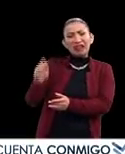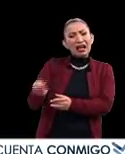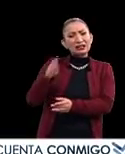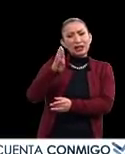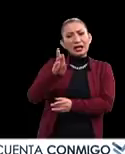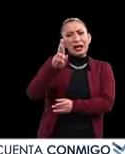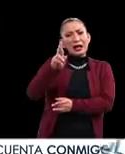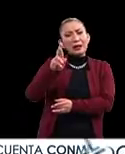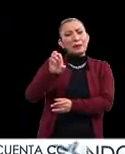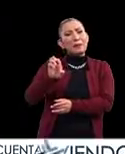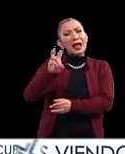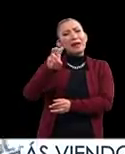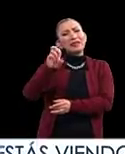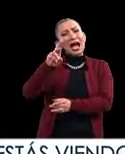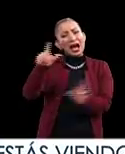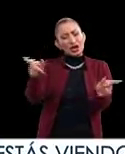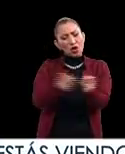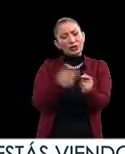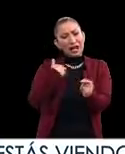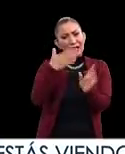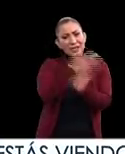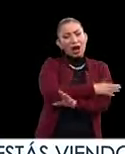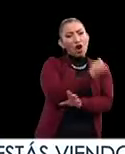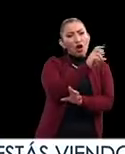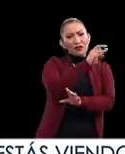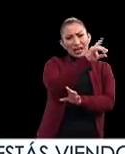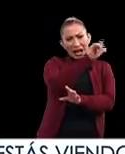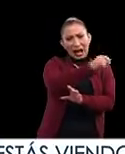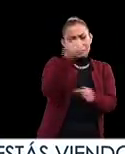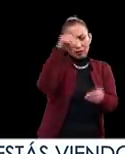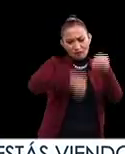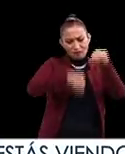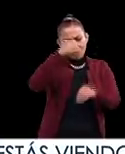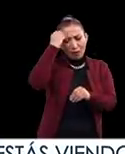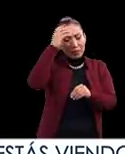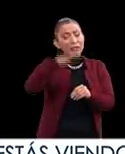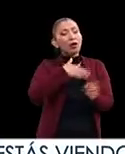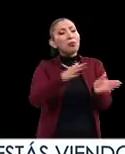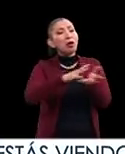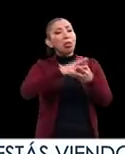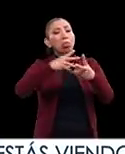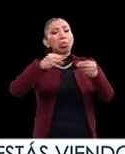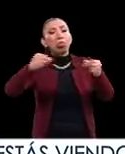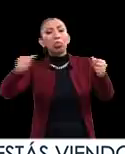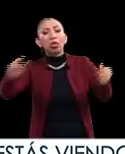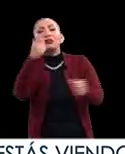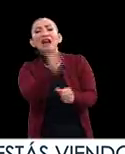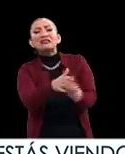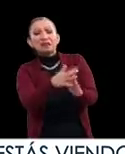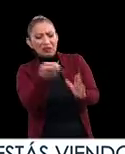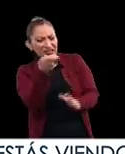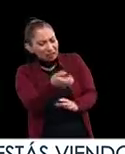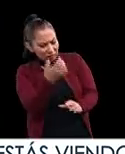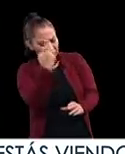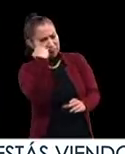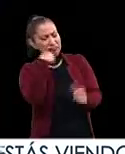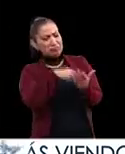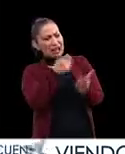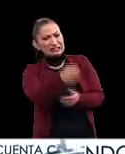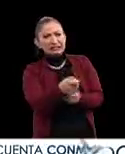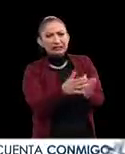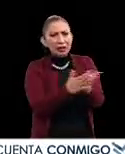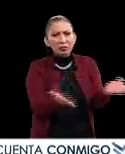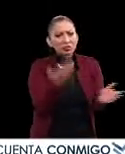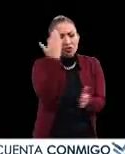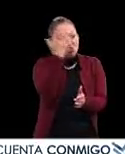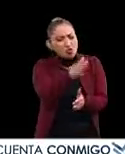de breviario Bueno. que se generó en la época de Orfila y Claro. se les olvidó en el camino. No, sentido común,